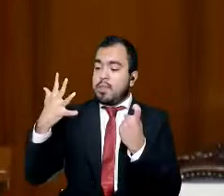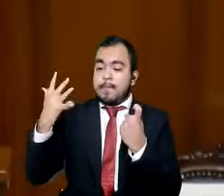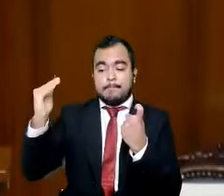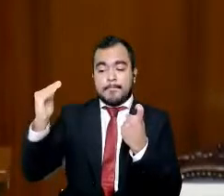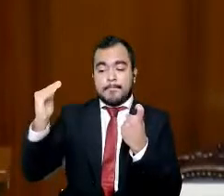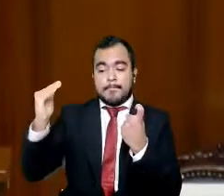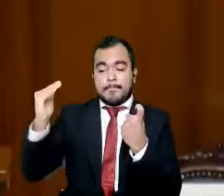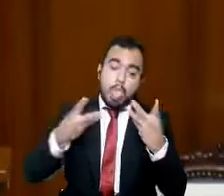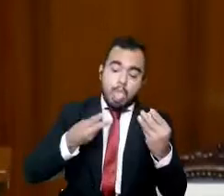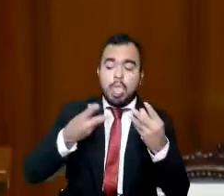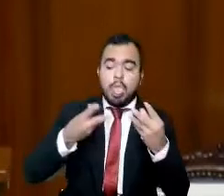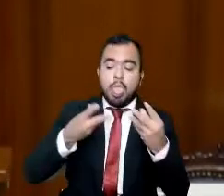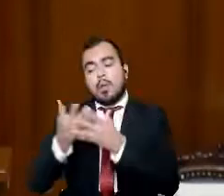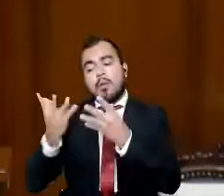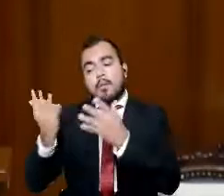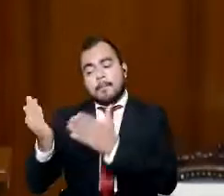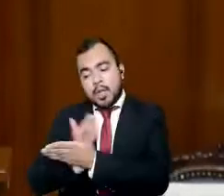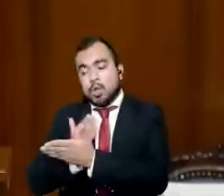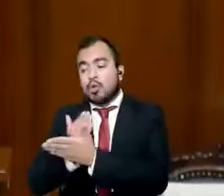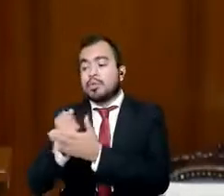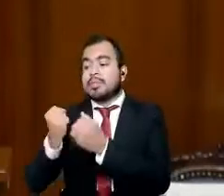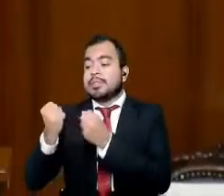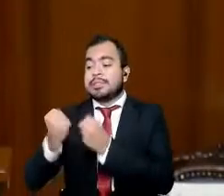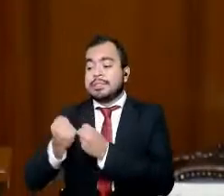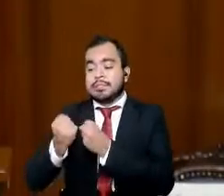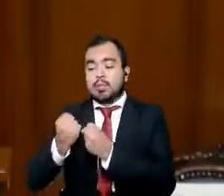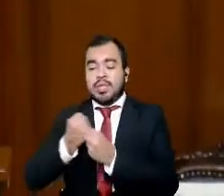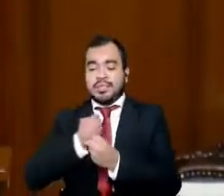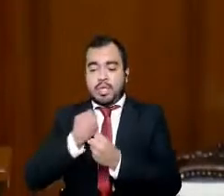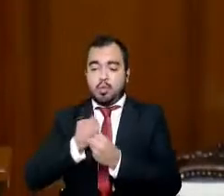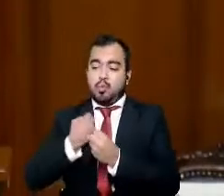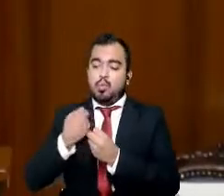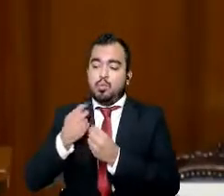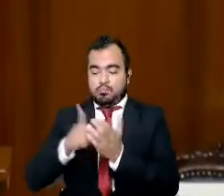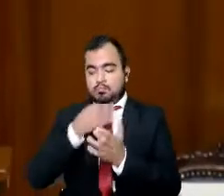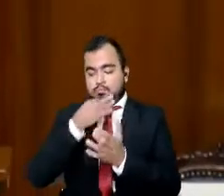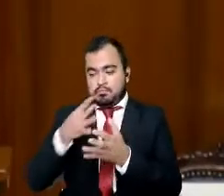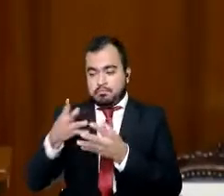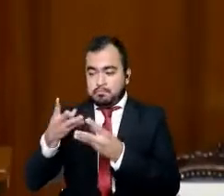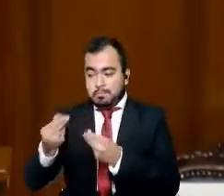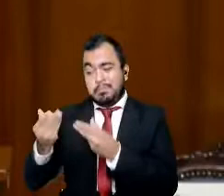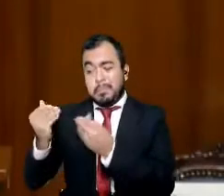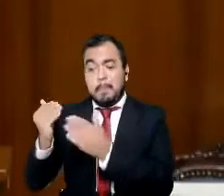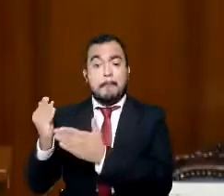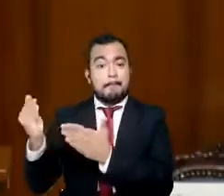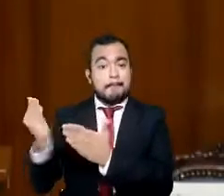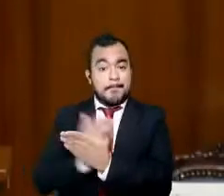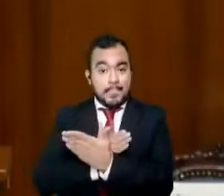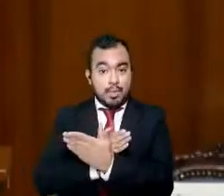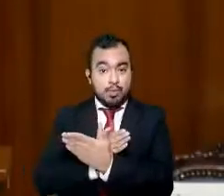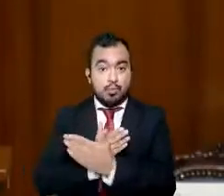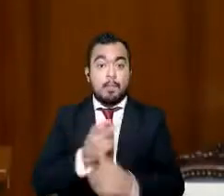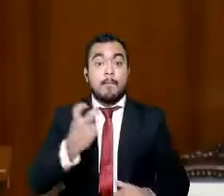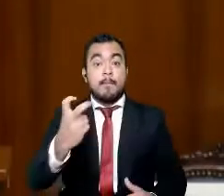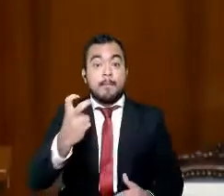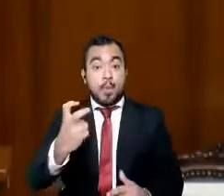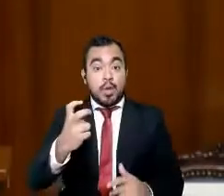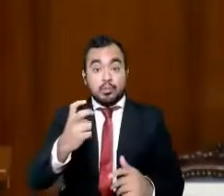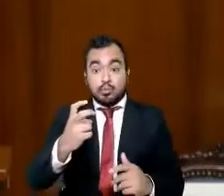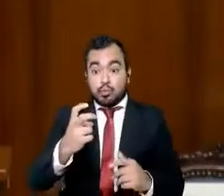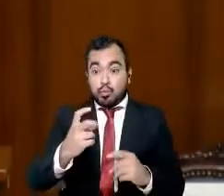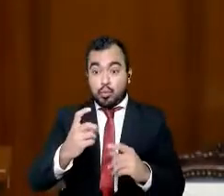en seguridad y salud, repito. Por eso, pensar en el deporte no es pensar en un